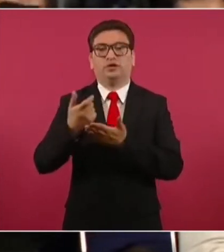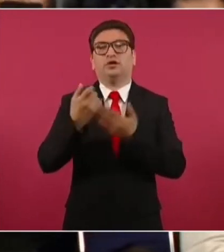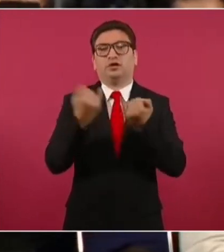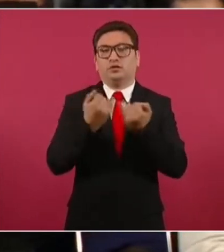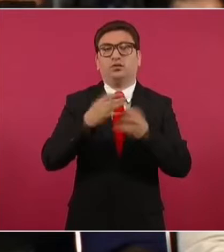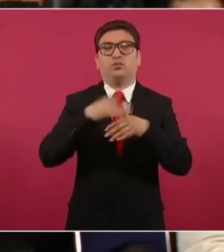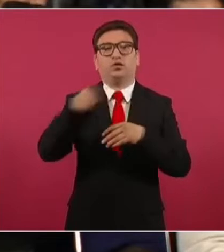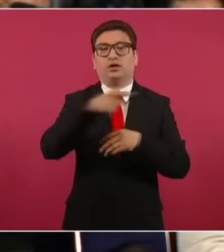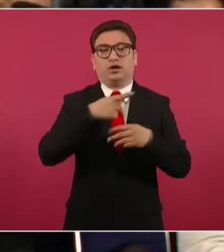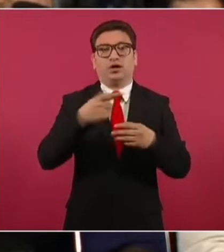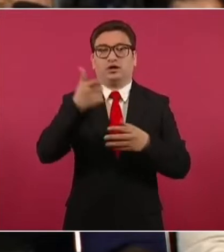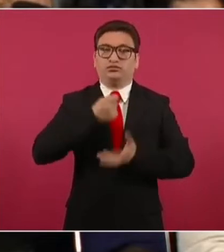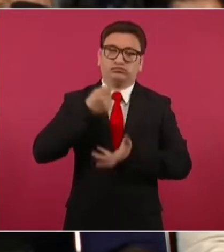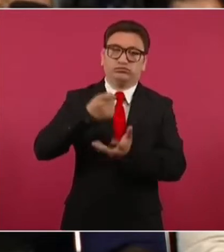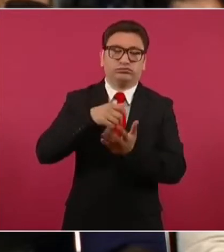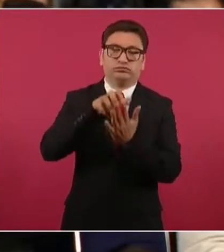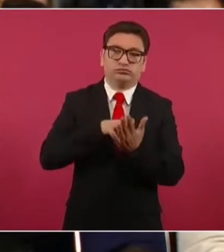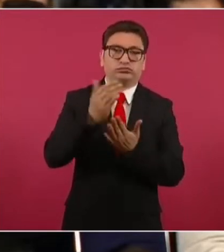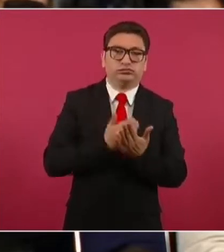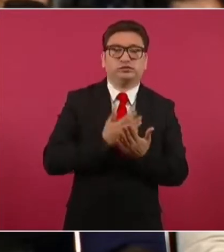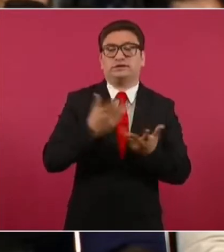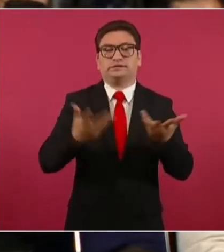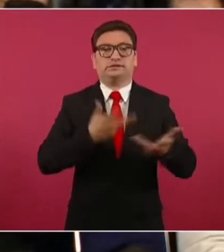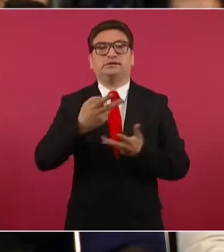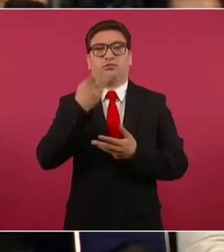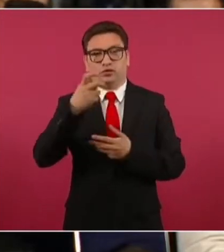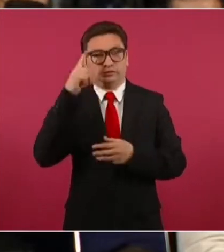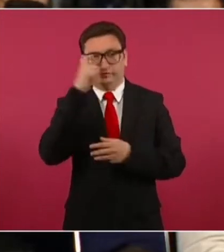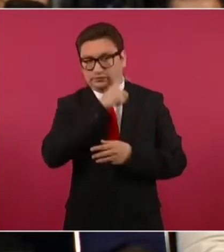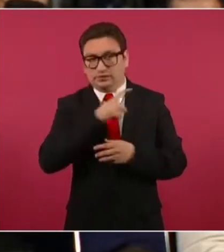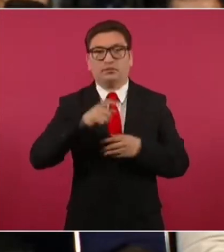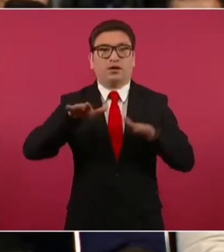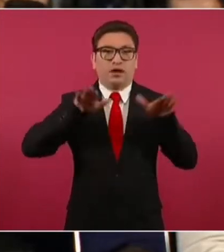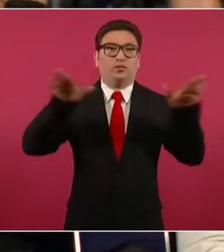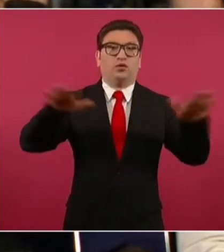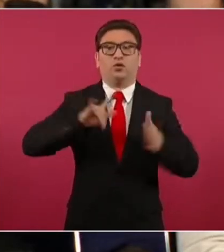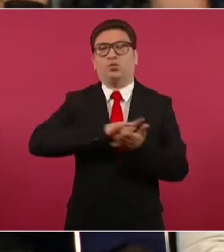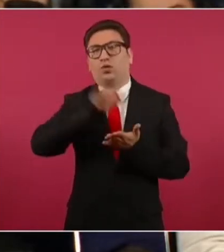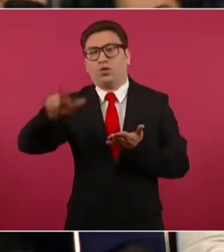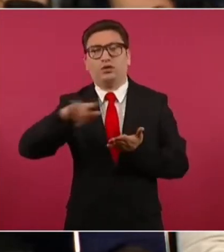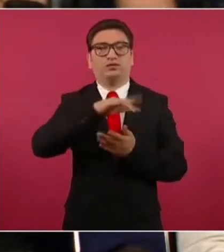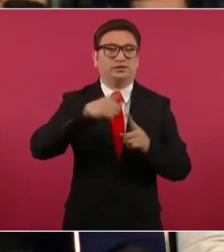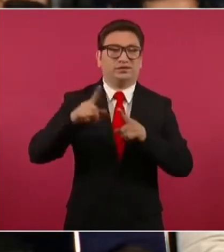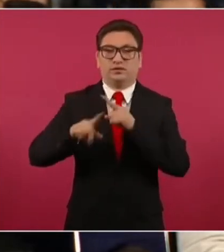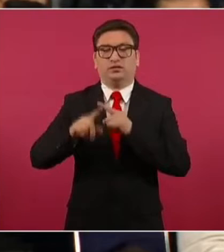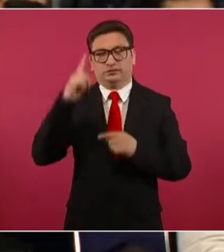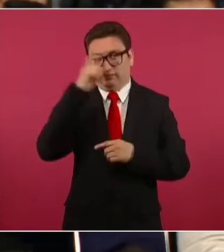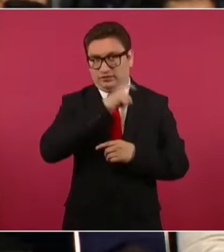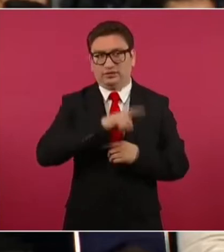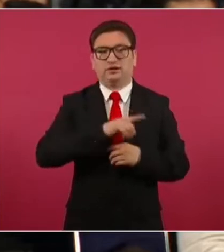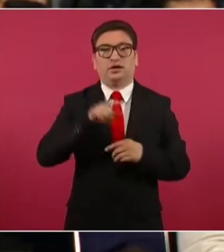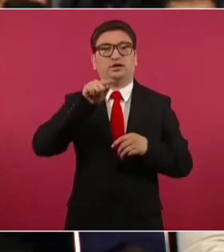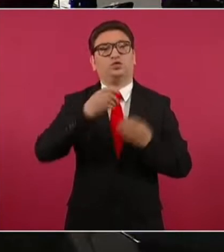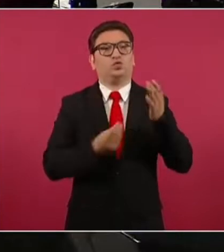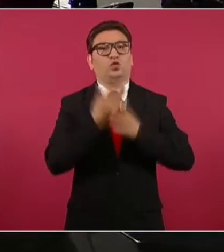por el recorte presupuestal que ha sufrido, y por lo tanto pues se ve limitada la aviación, los vuelos, todo esto, y que pueda despegar por fin el